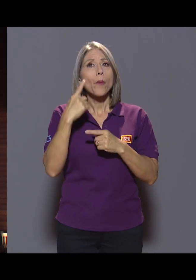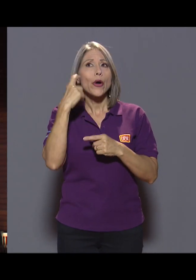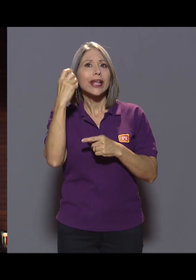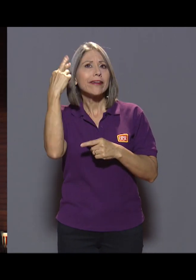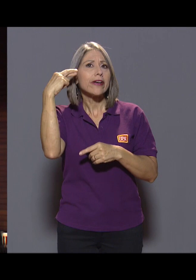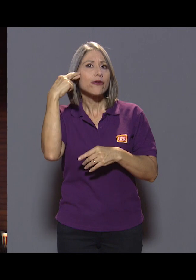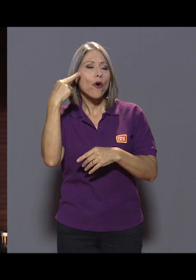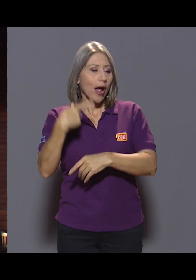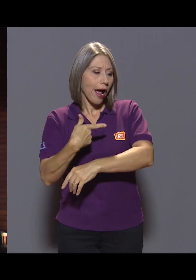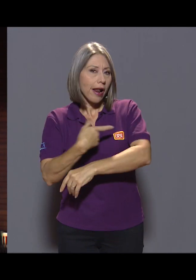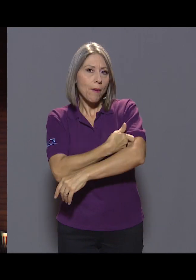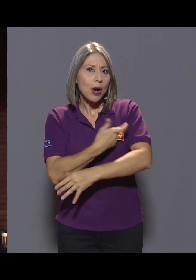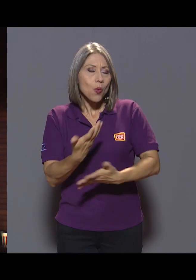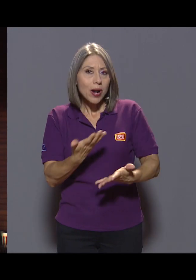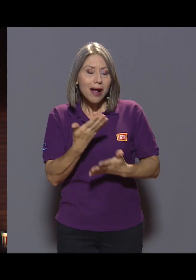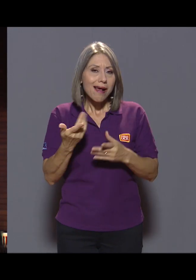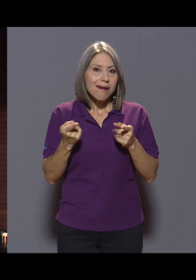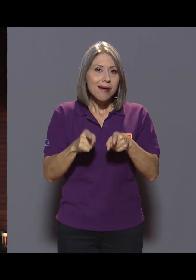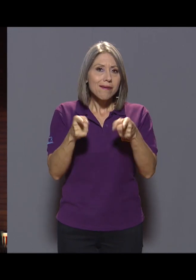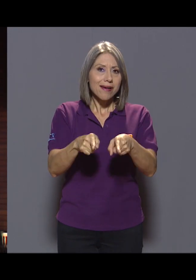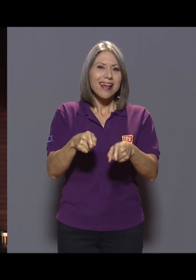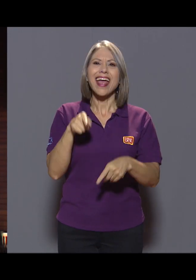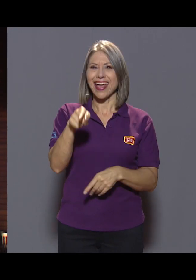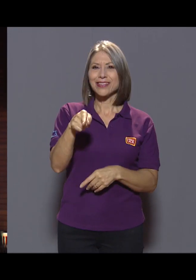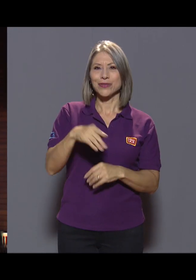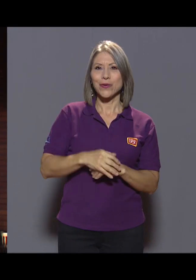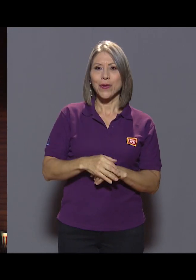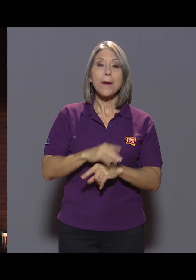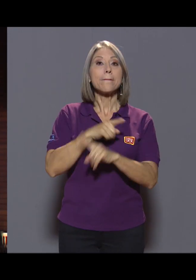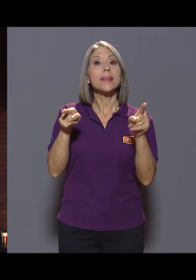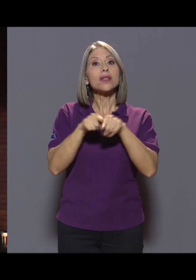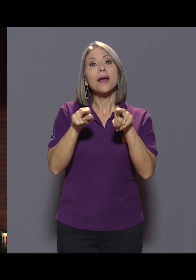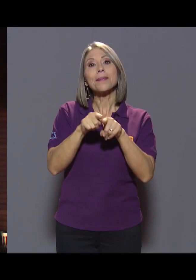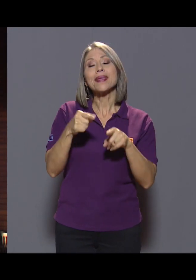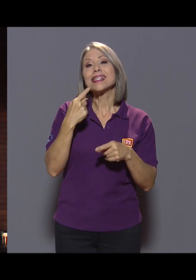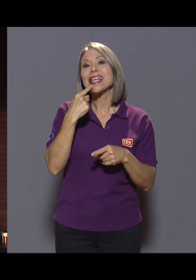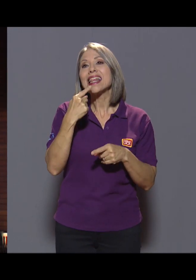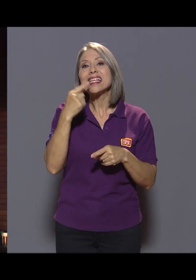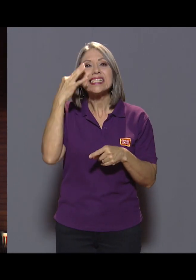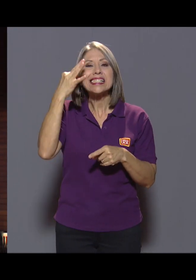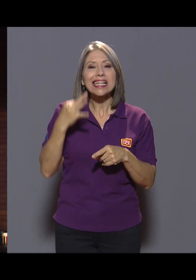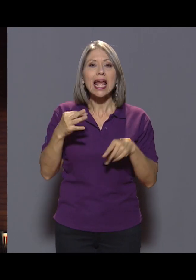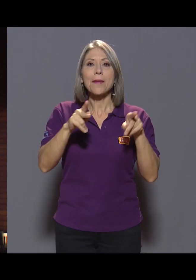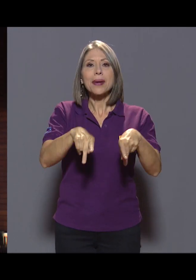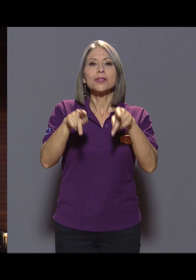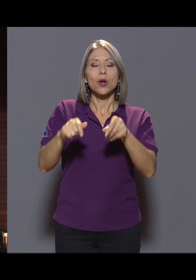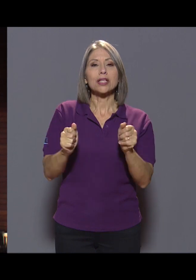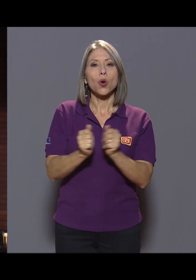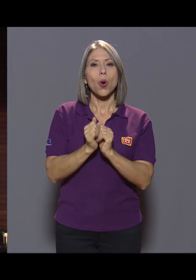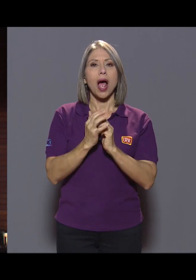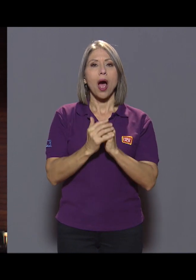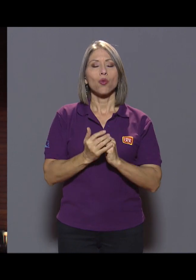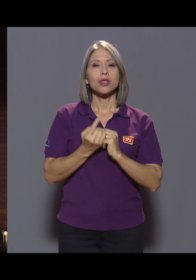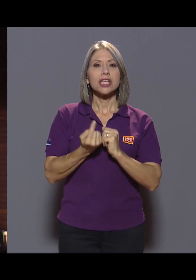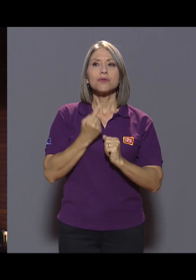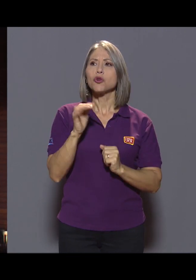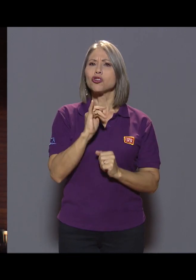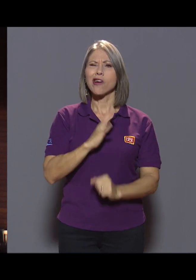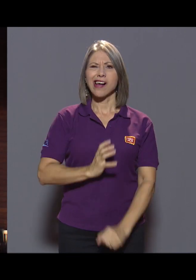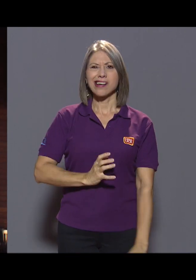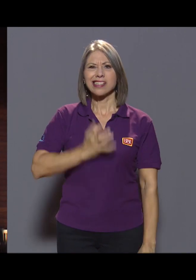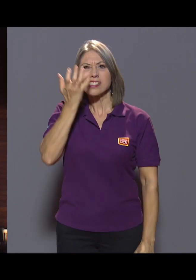Y, bueno, eso básicamente son, pero también que las personas con autismo son agresivas, ¿verdad?, que no